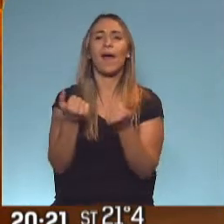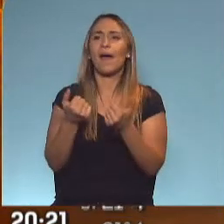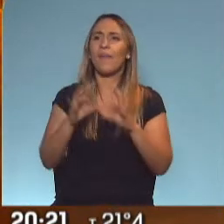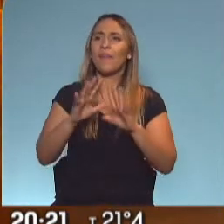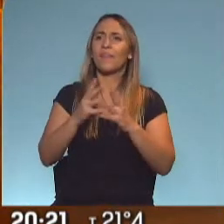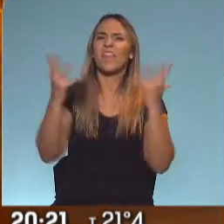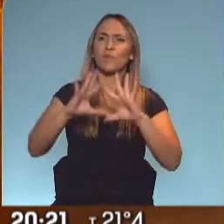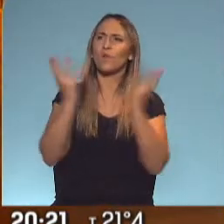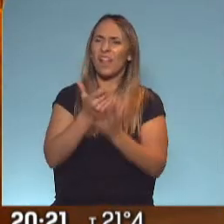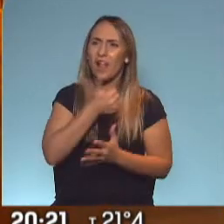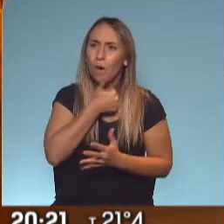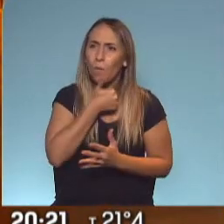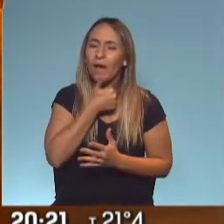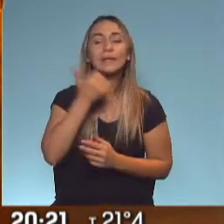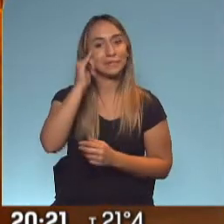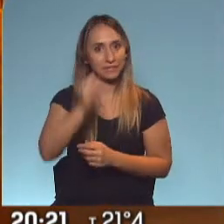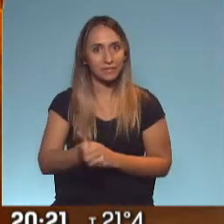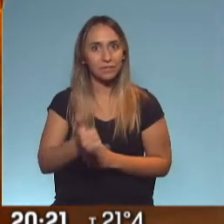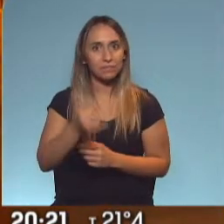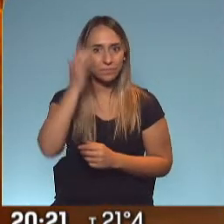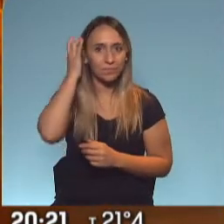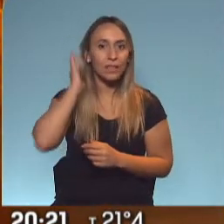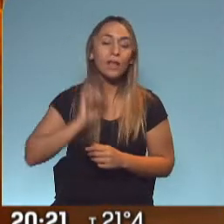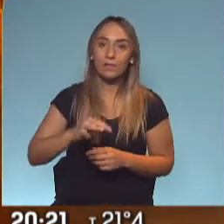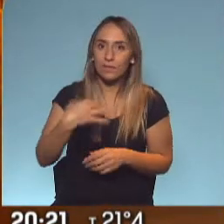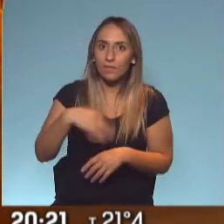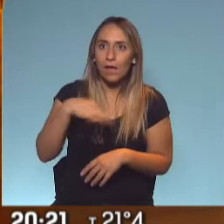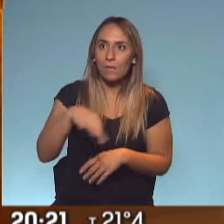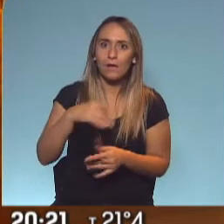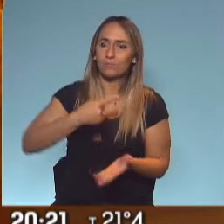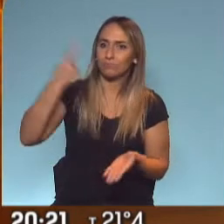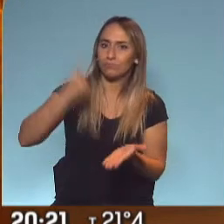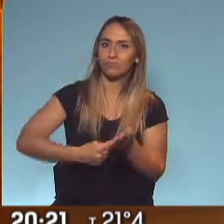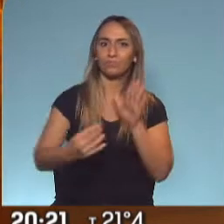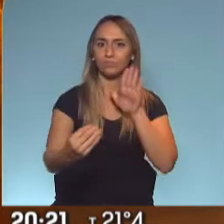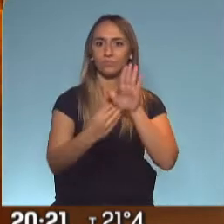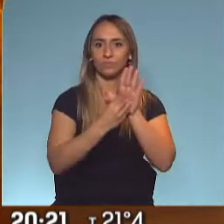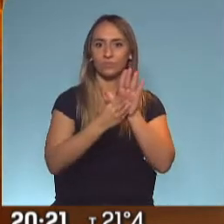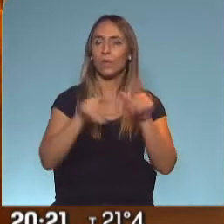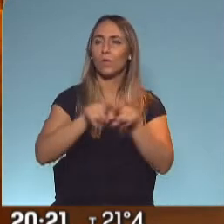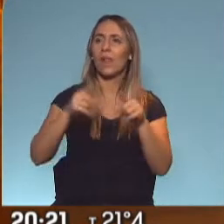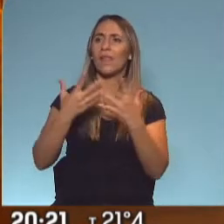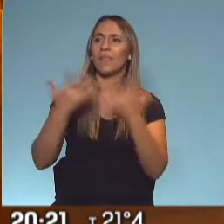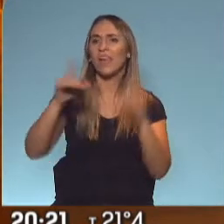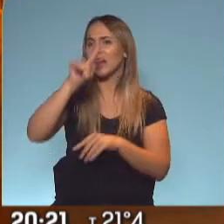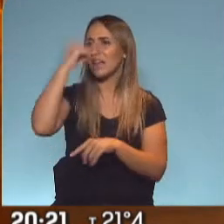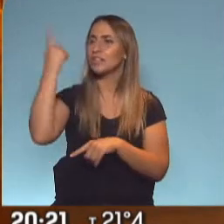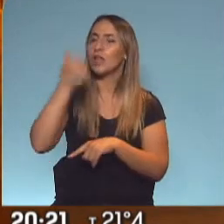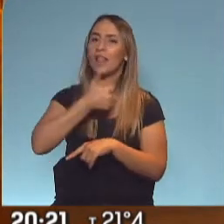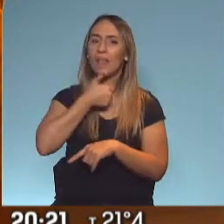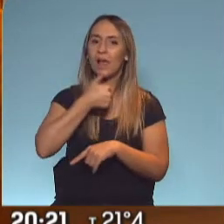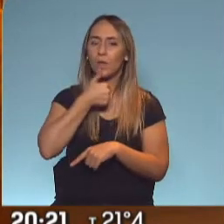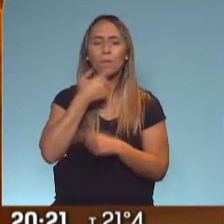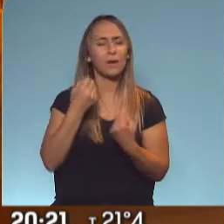Agua? Sí. Tiene que haber una declaración de Día Mundial del Agua, así como hay un Día Nacional del Agua, como para tomar conciencia